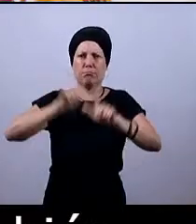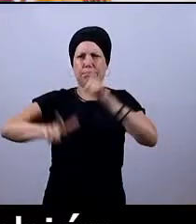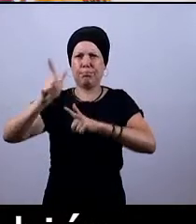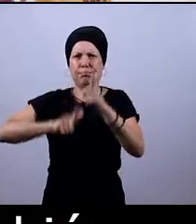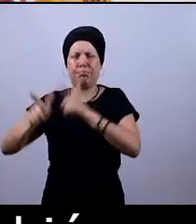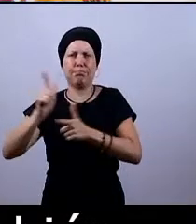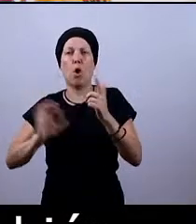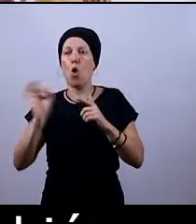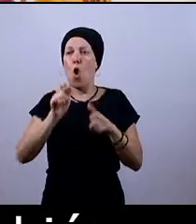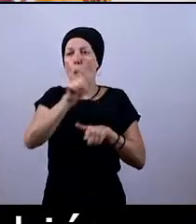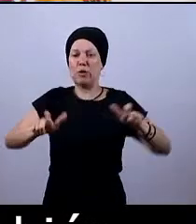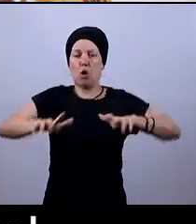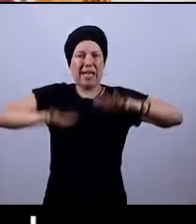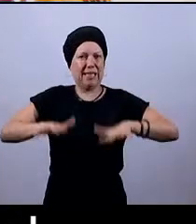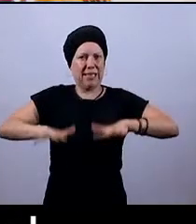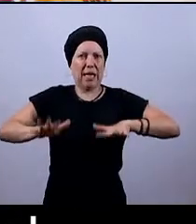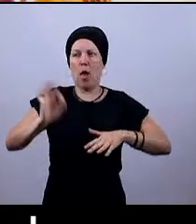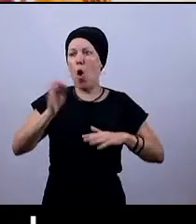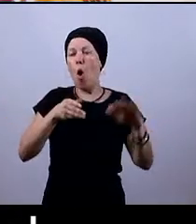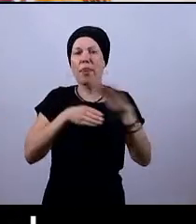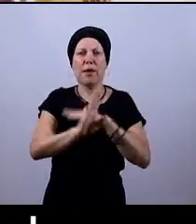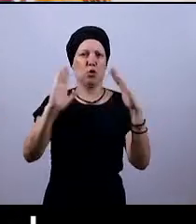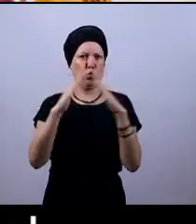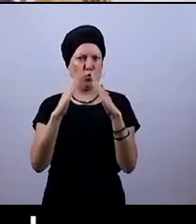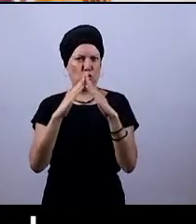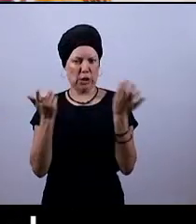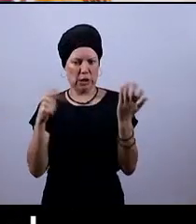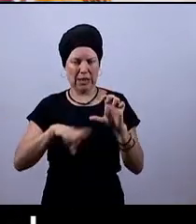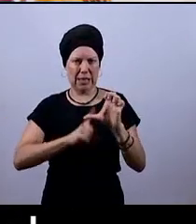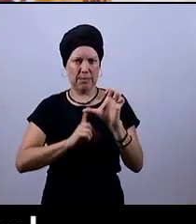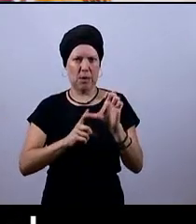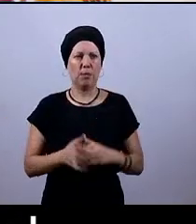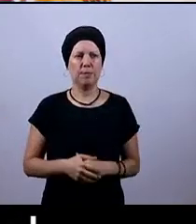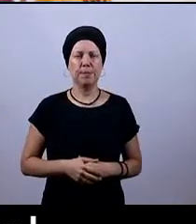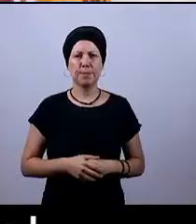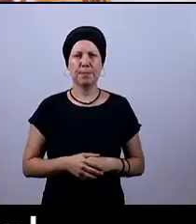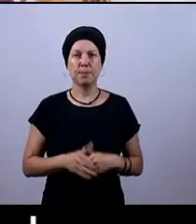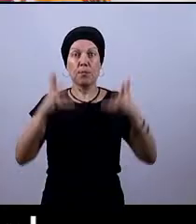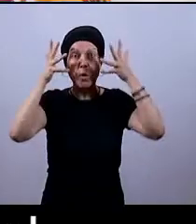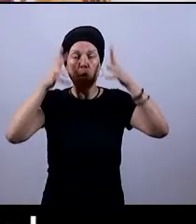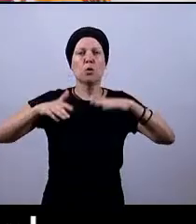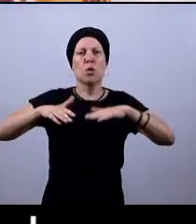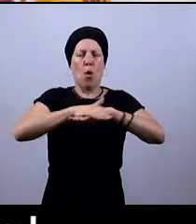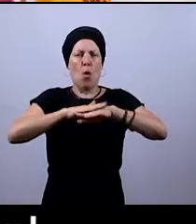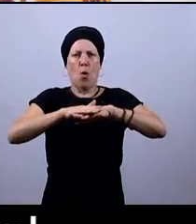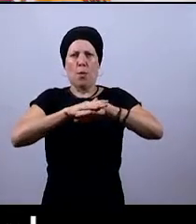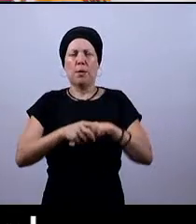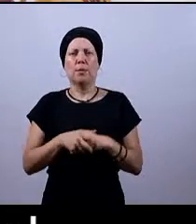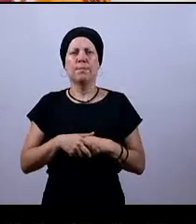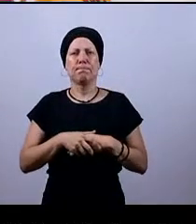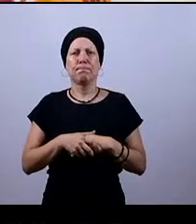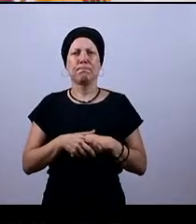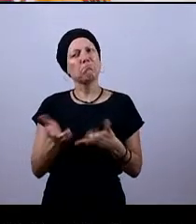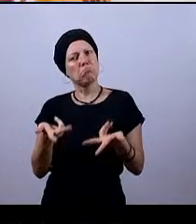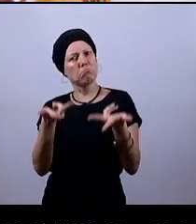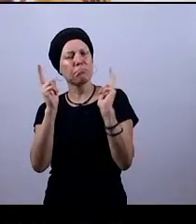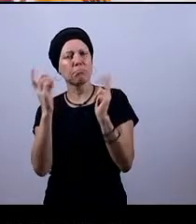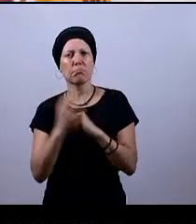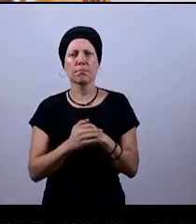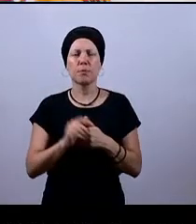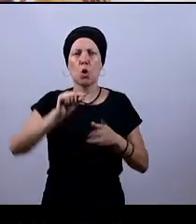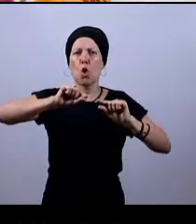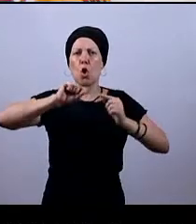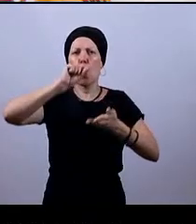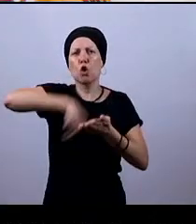mismas, como es el acceso a una vivienda en Extremadura. El Consejo de Gobierno ha dado luz verde al contrato